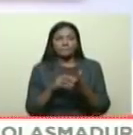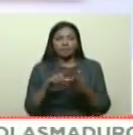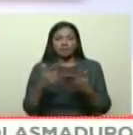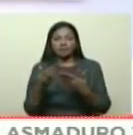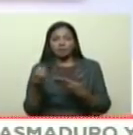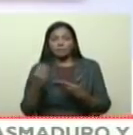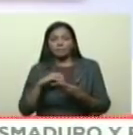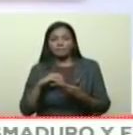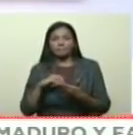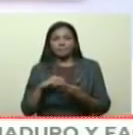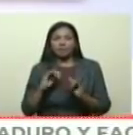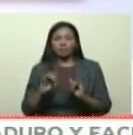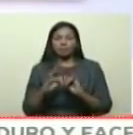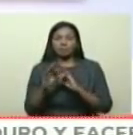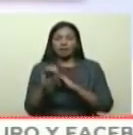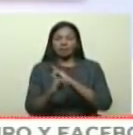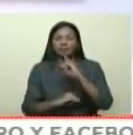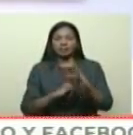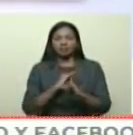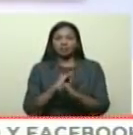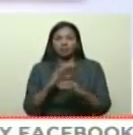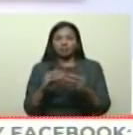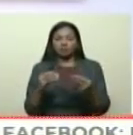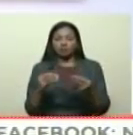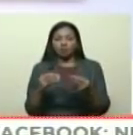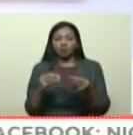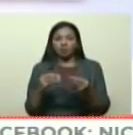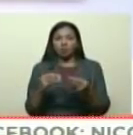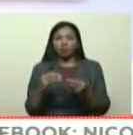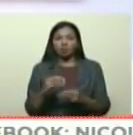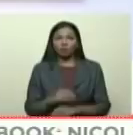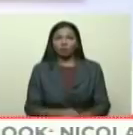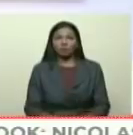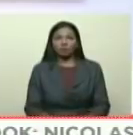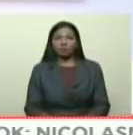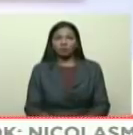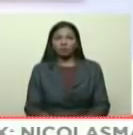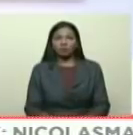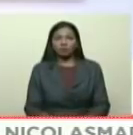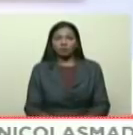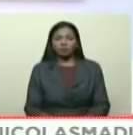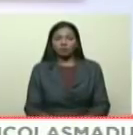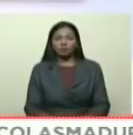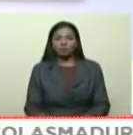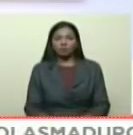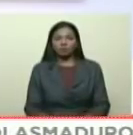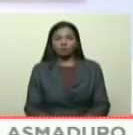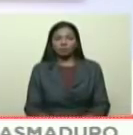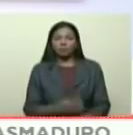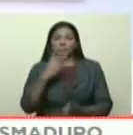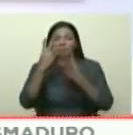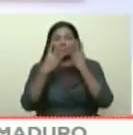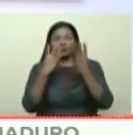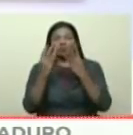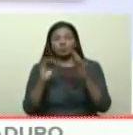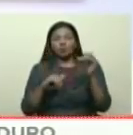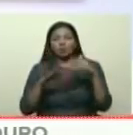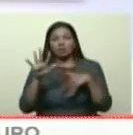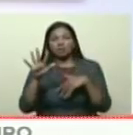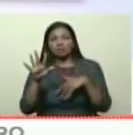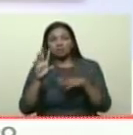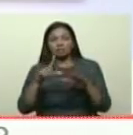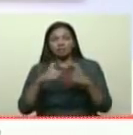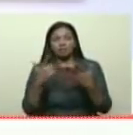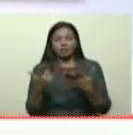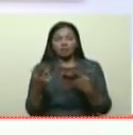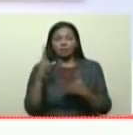los gastos internacionales y garantizar la presencia internacional en la feria número 15 del Libro de